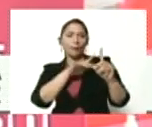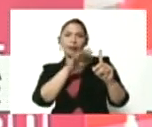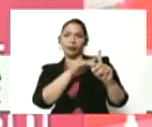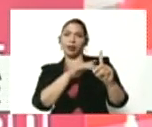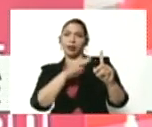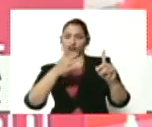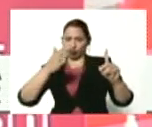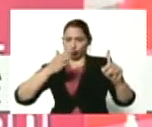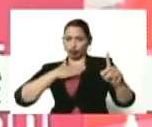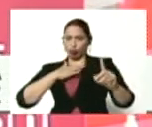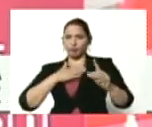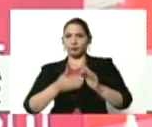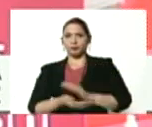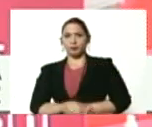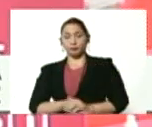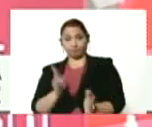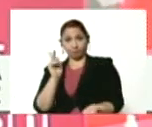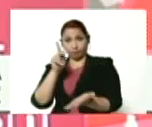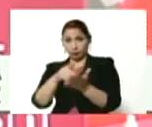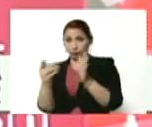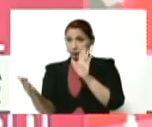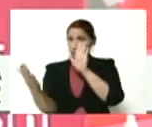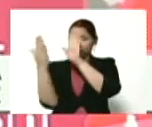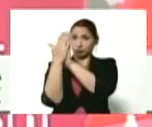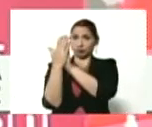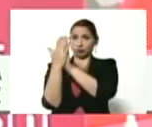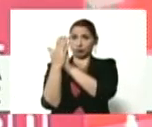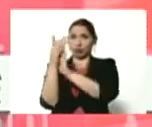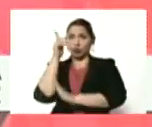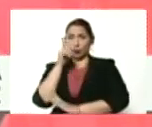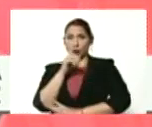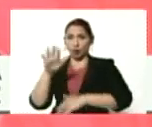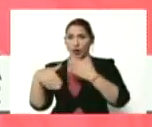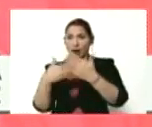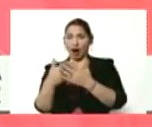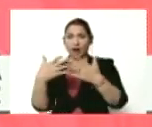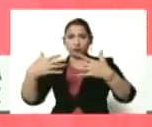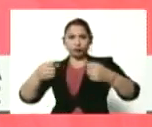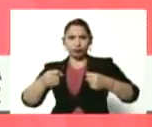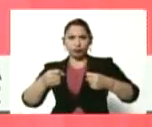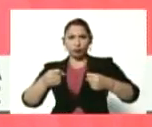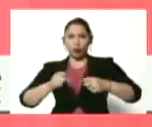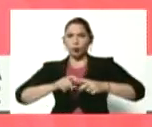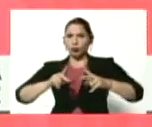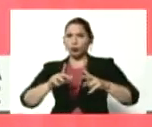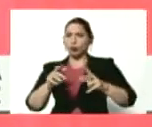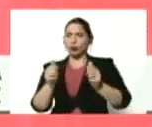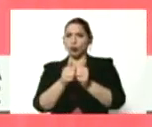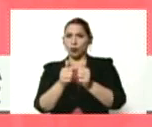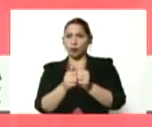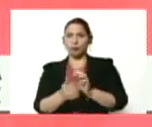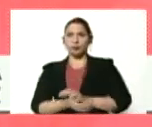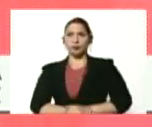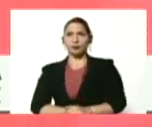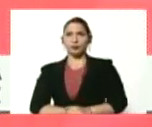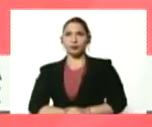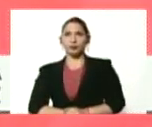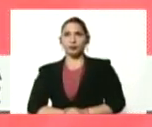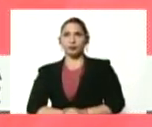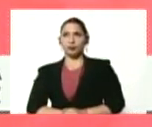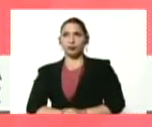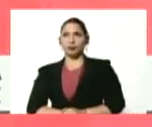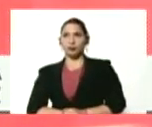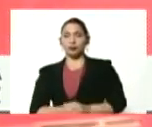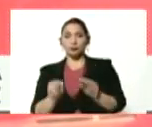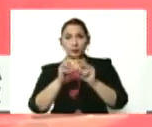fui a hablar con Leopoldo López a su celda en una oportunidad con ocasión de las